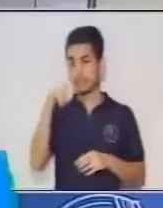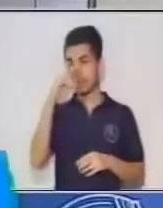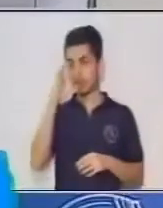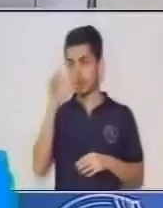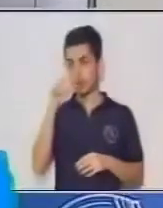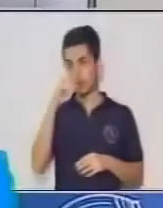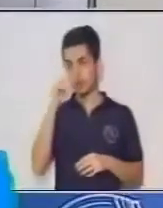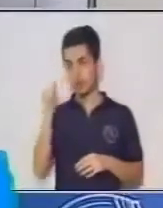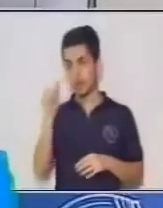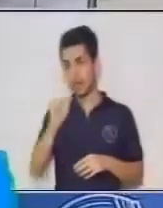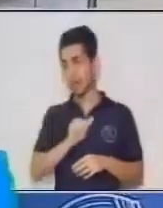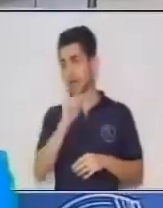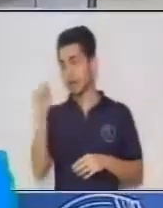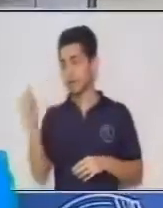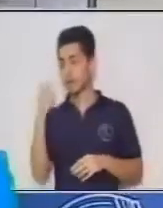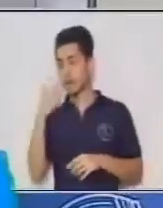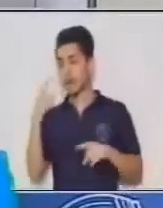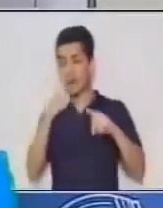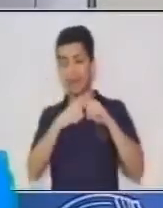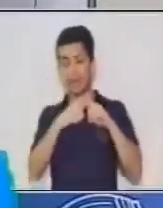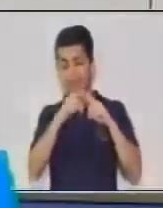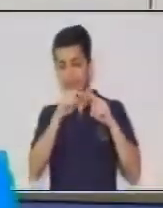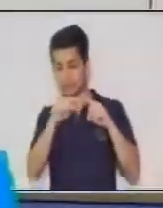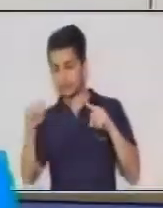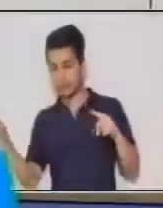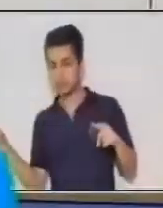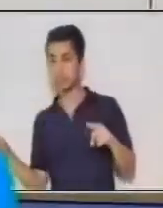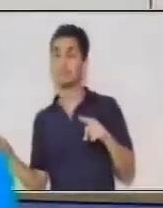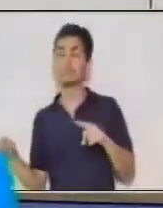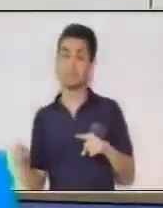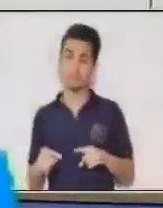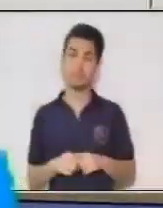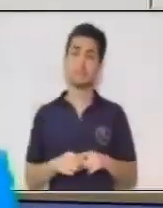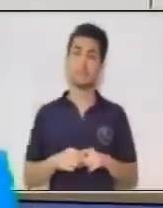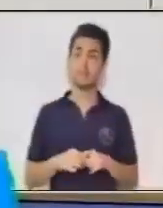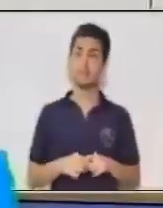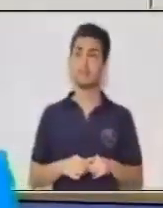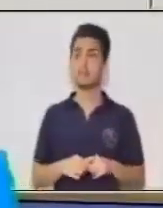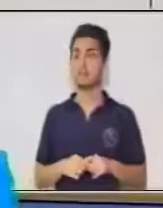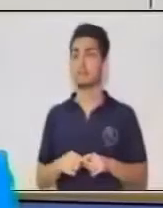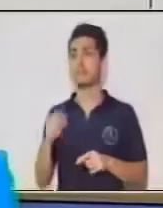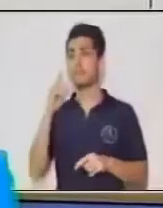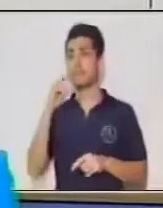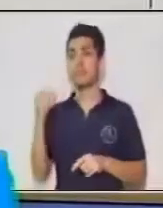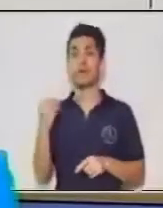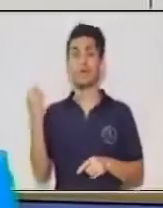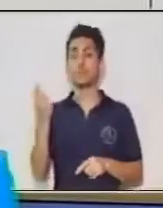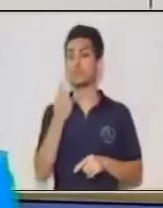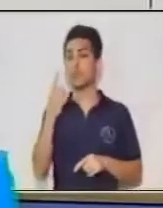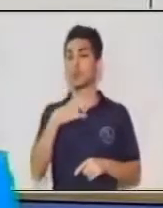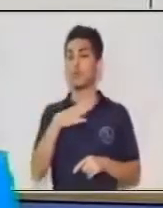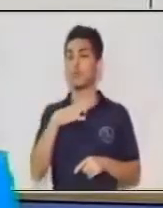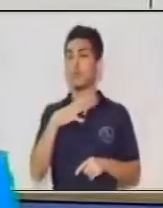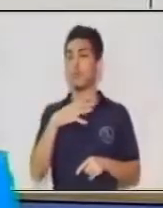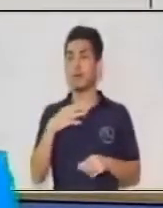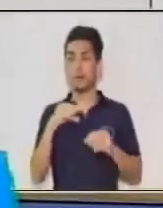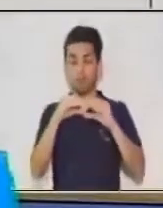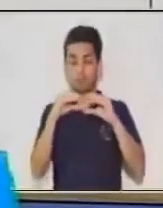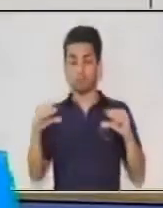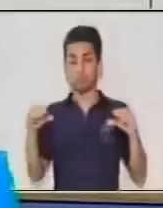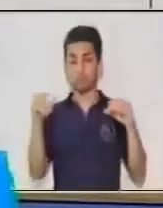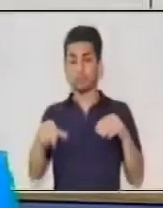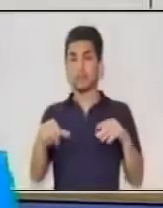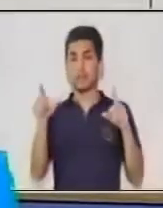asíntota? El eje X. ¿Por qué es asíntota el eje X? Muy bien, porque solo hay valores